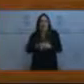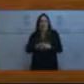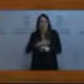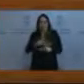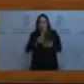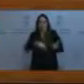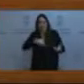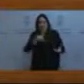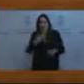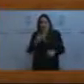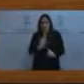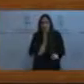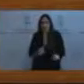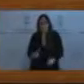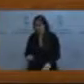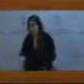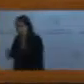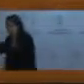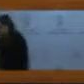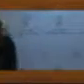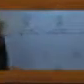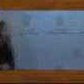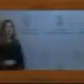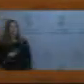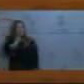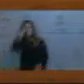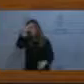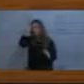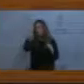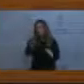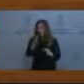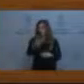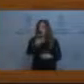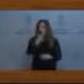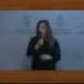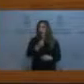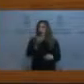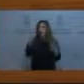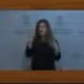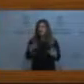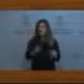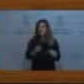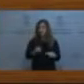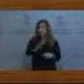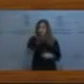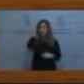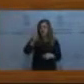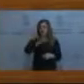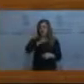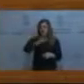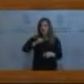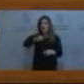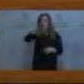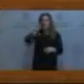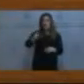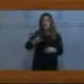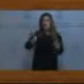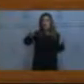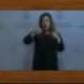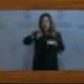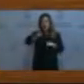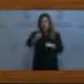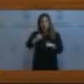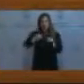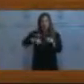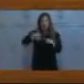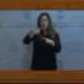La primera es obvia, es fácil, es sencilla, está de acuerdo, varias comunidades lo van a desarrollar ya. En el próximo Consejo